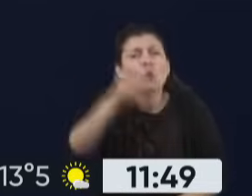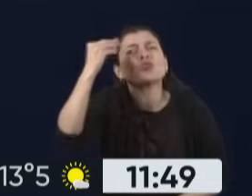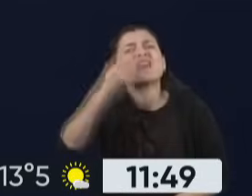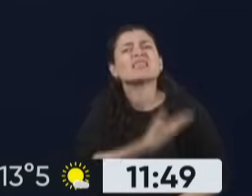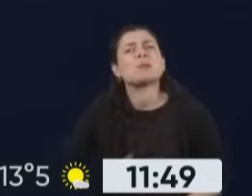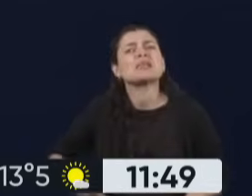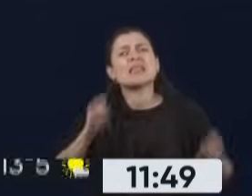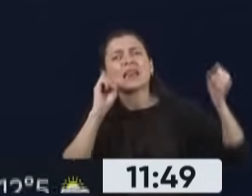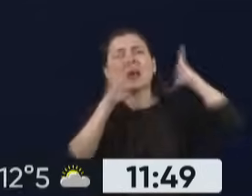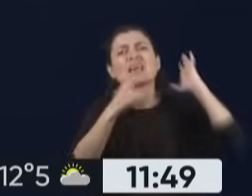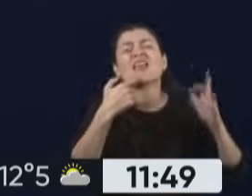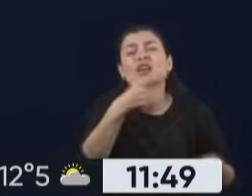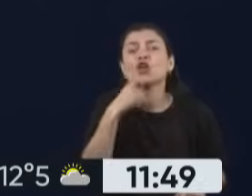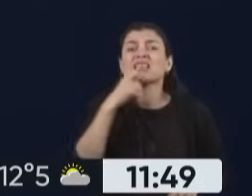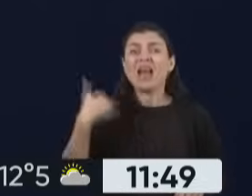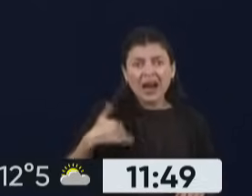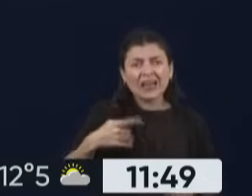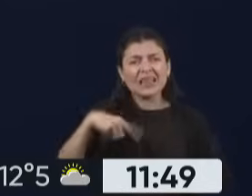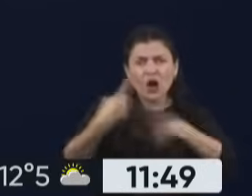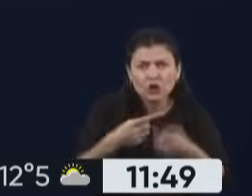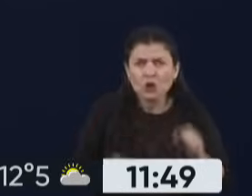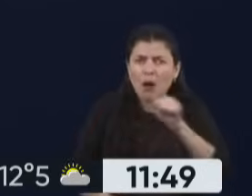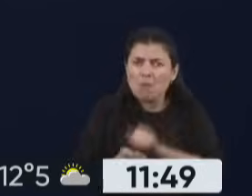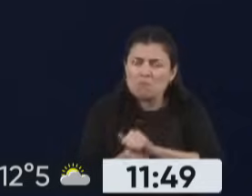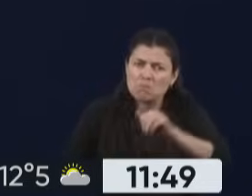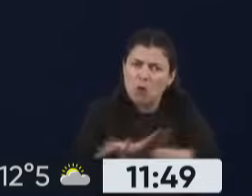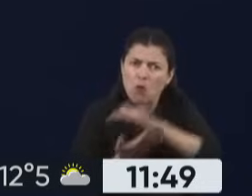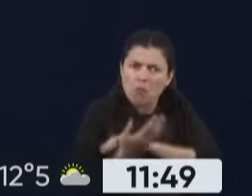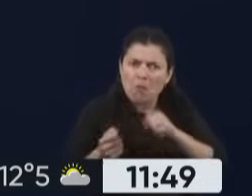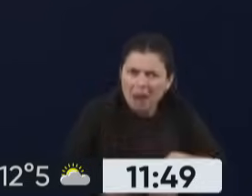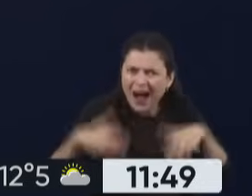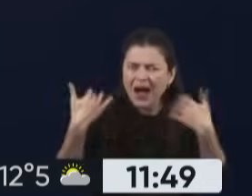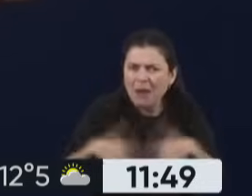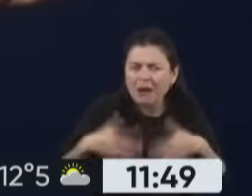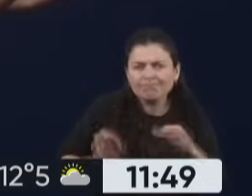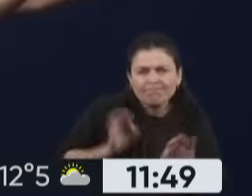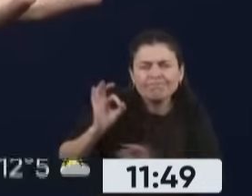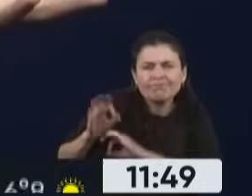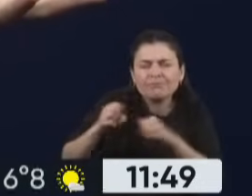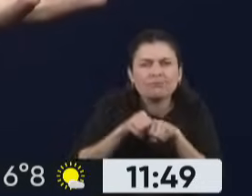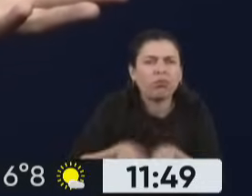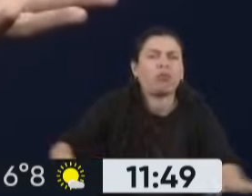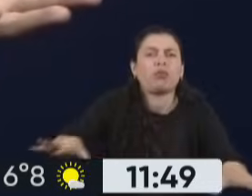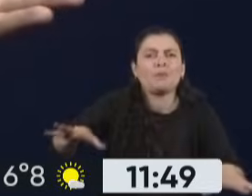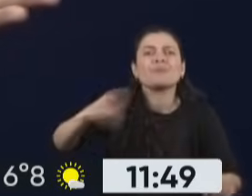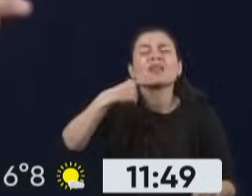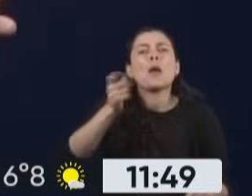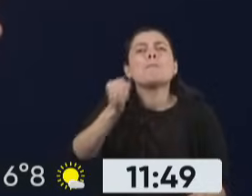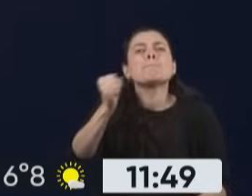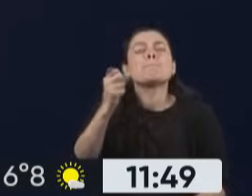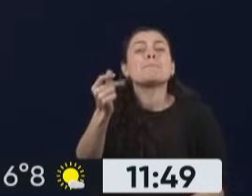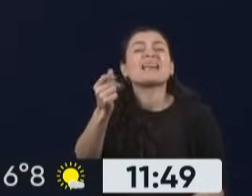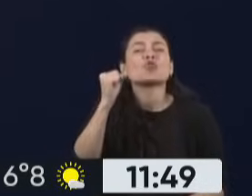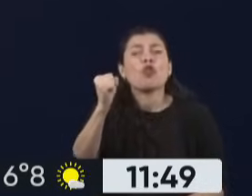dinero en exceso? Se devalúa la moneda contra el resto de los bienes, ¿sí?